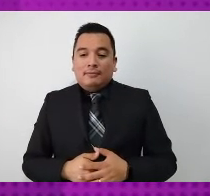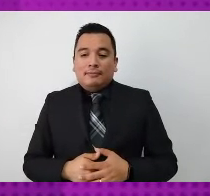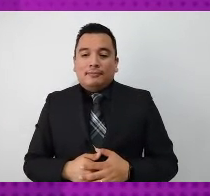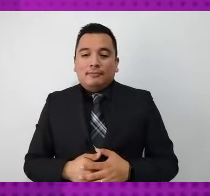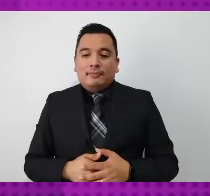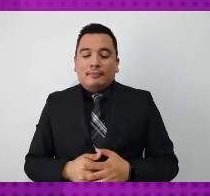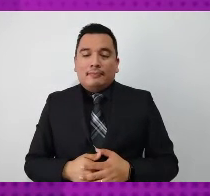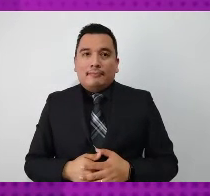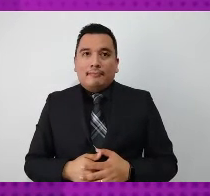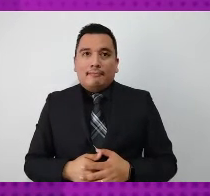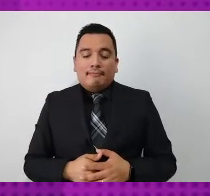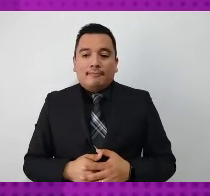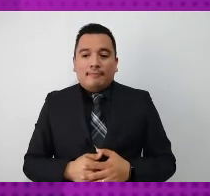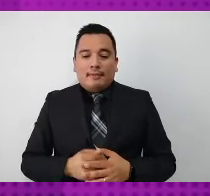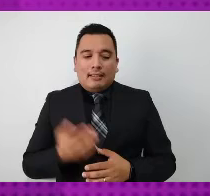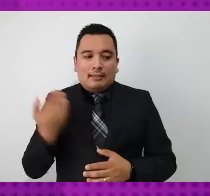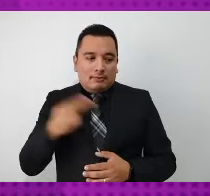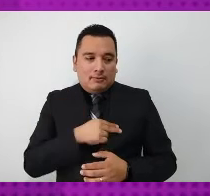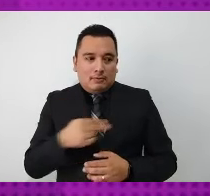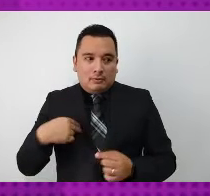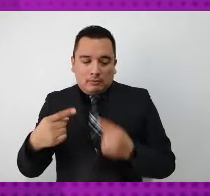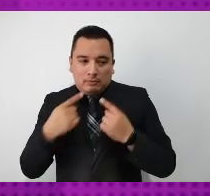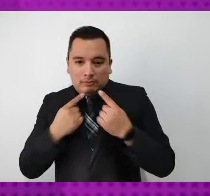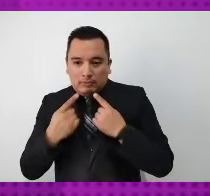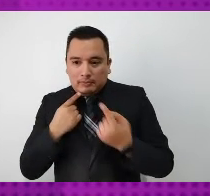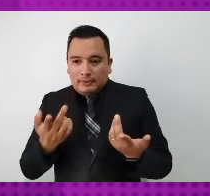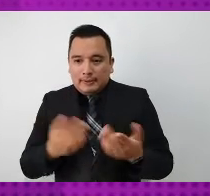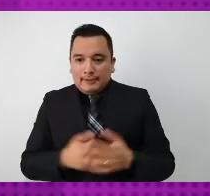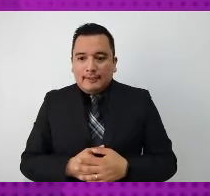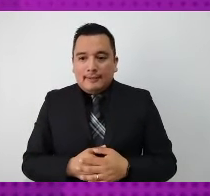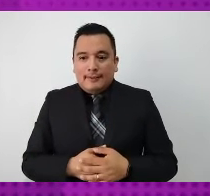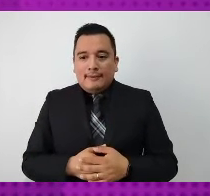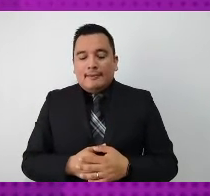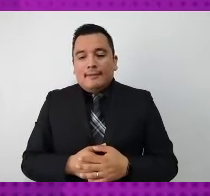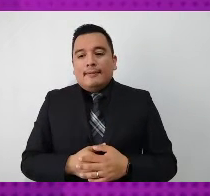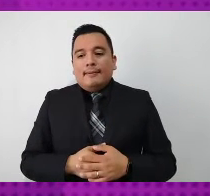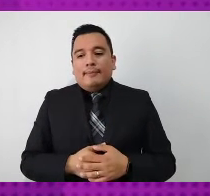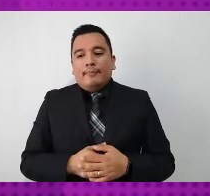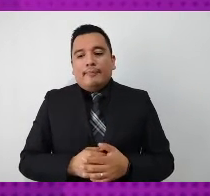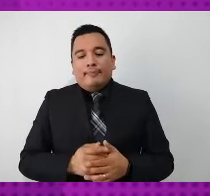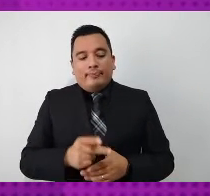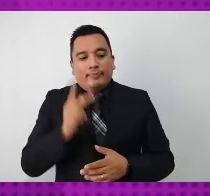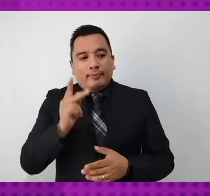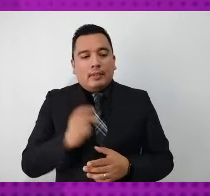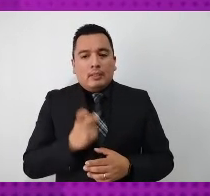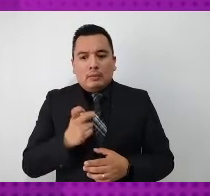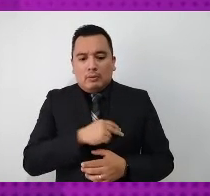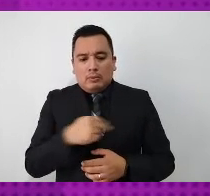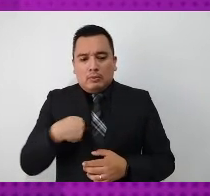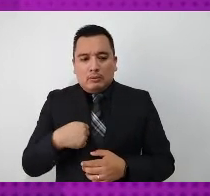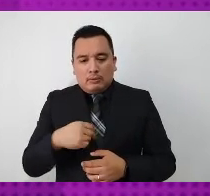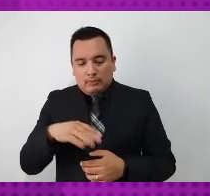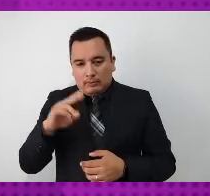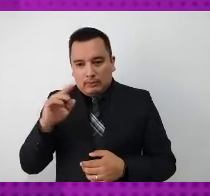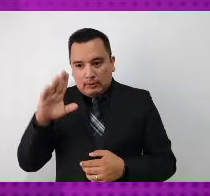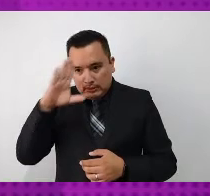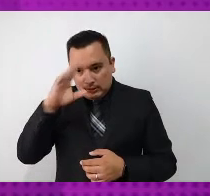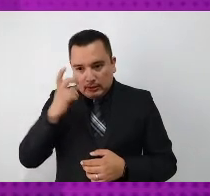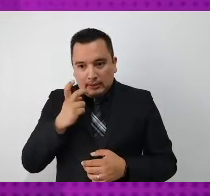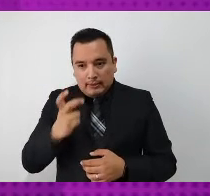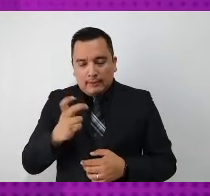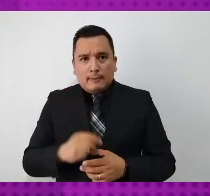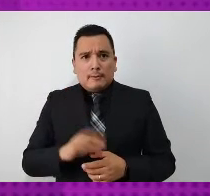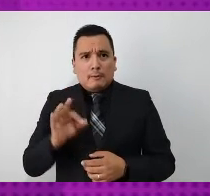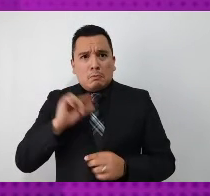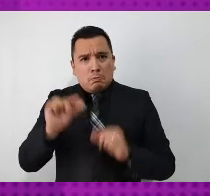fue parte de las conclusiones que quedaban pero también un punto donde éste seguramente más adelante lo abordaremos